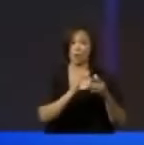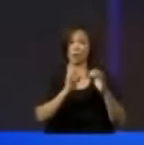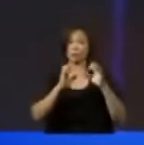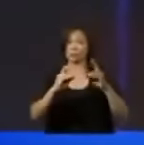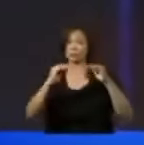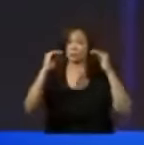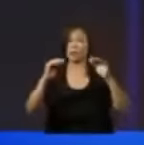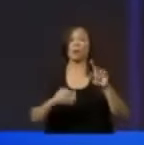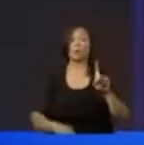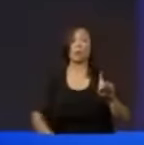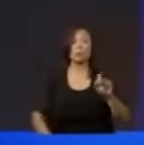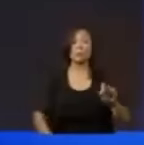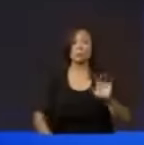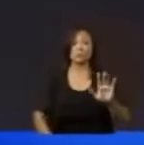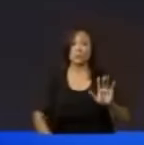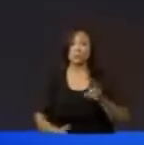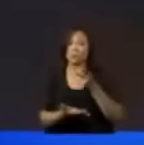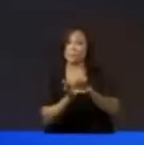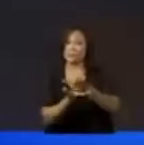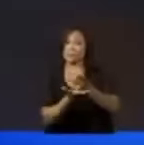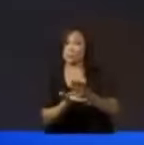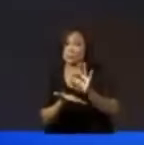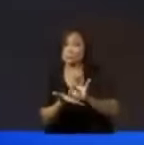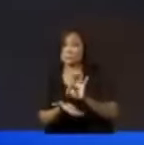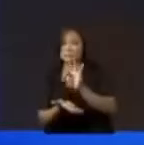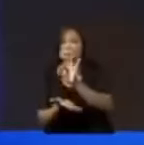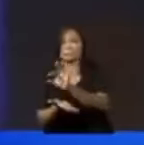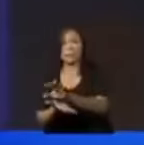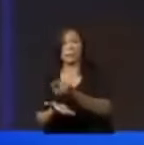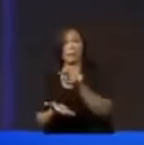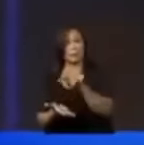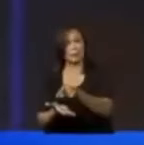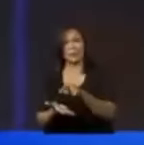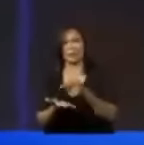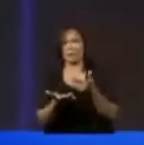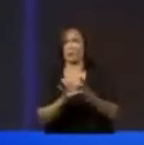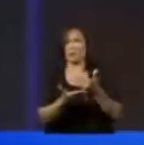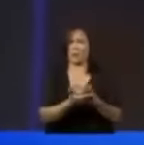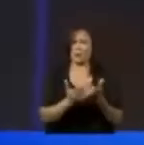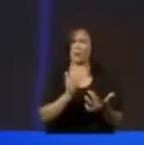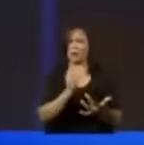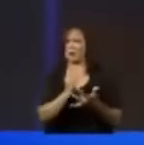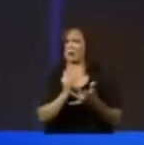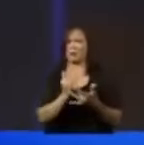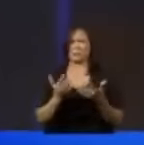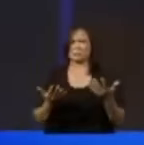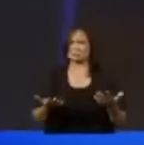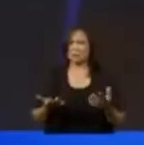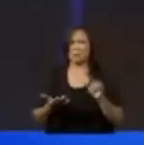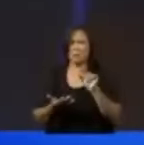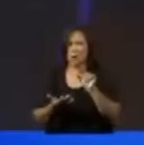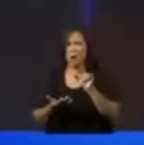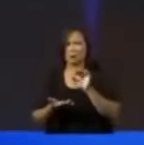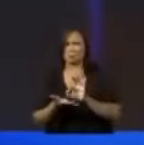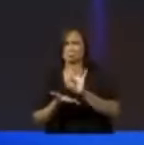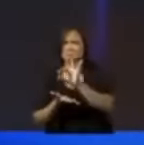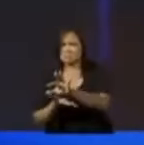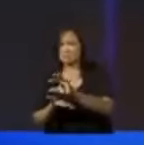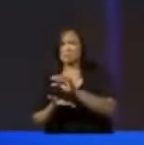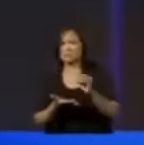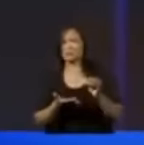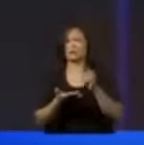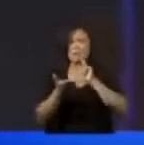es un 1.5 de su presupuesto que emplean en innovación y que emplean en